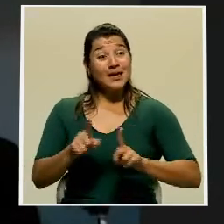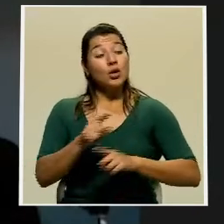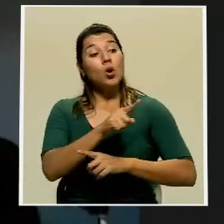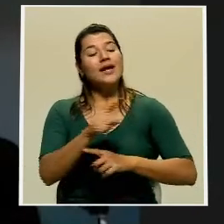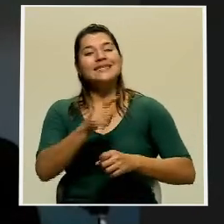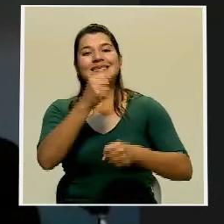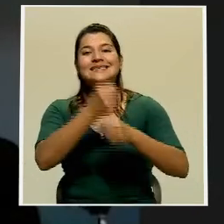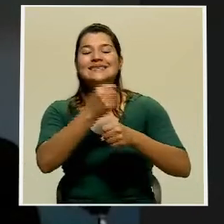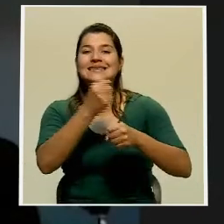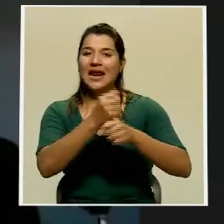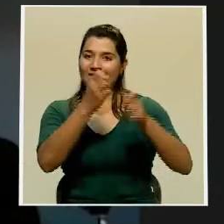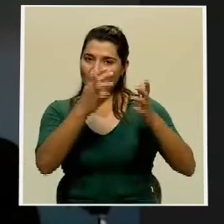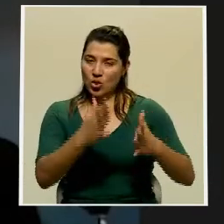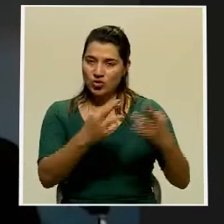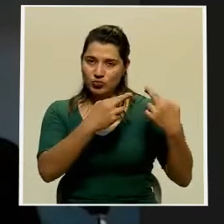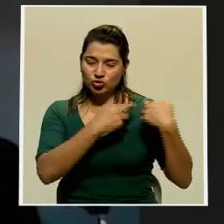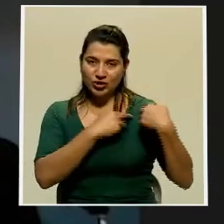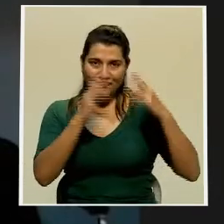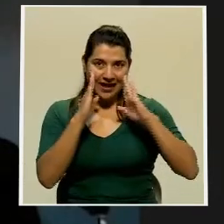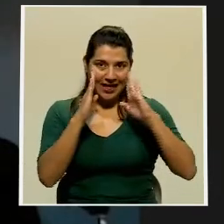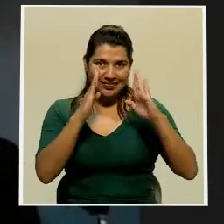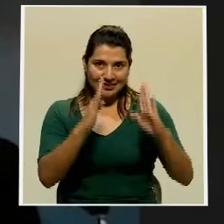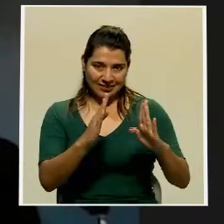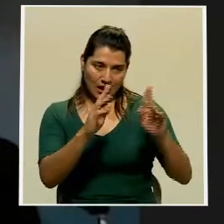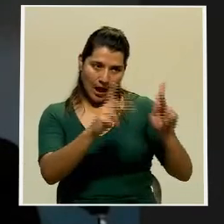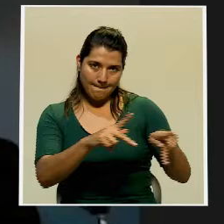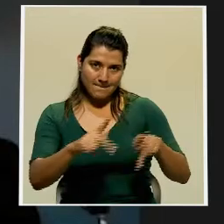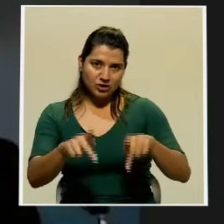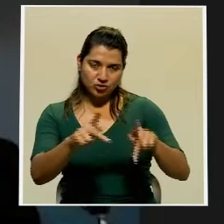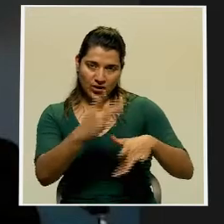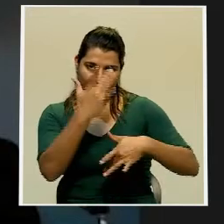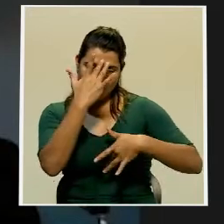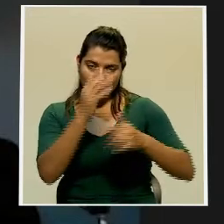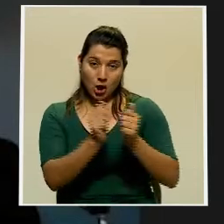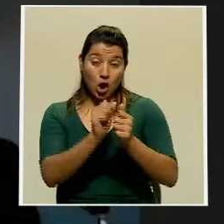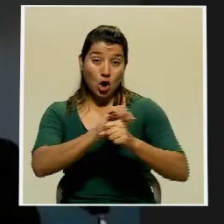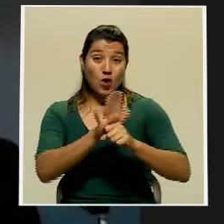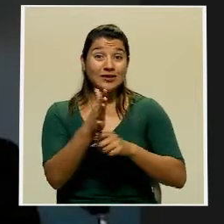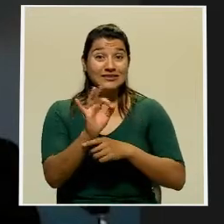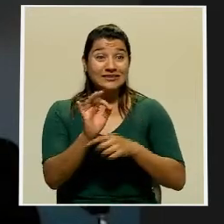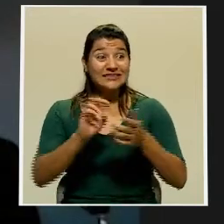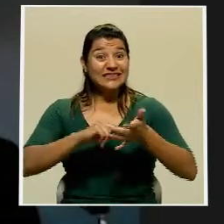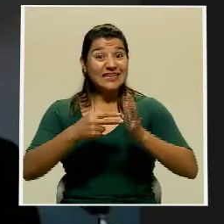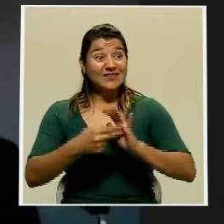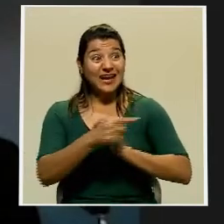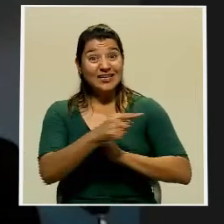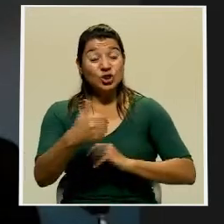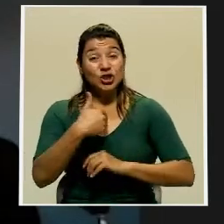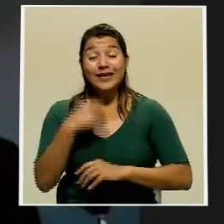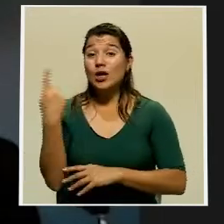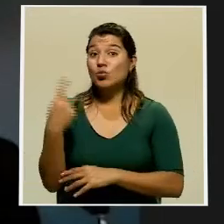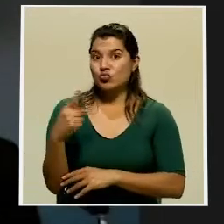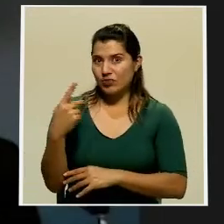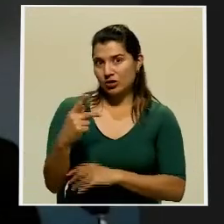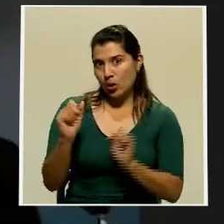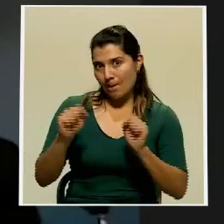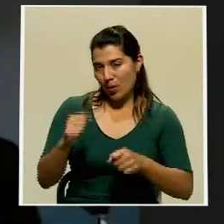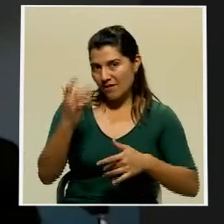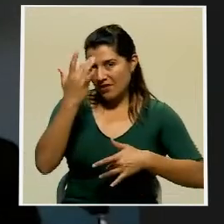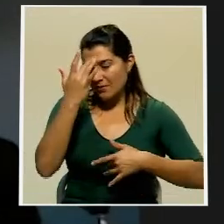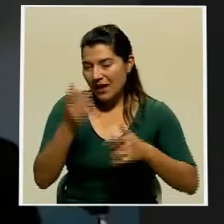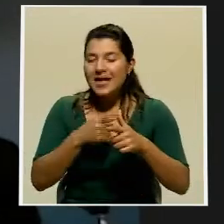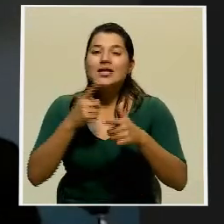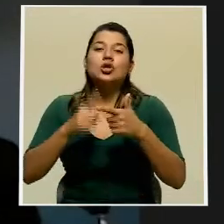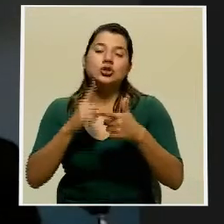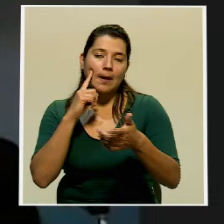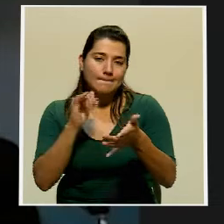línea, es decir, están en contacto con pacientes que tienen la enfermedad y tienen un riesgo importante incluso de enfermar, esta es la razón